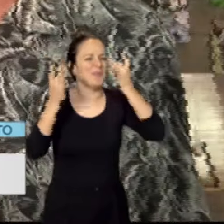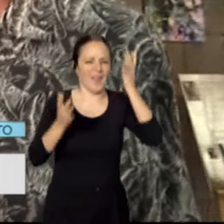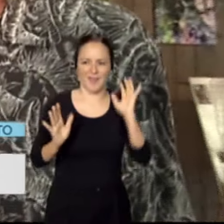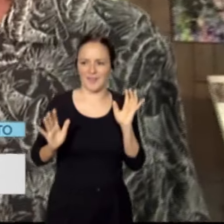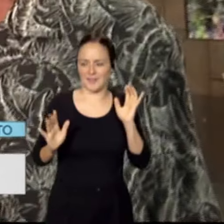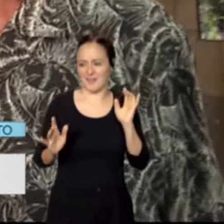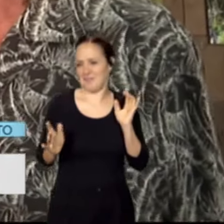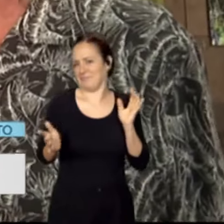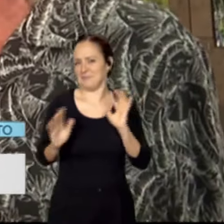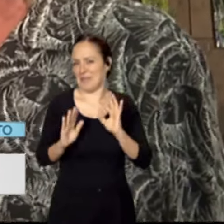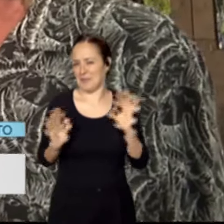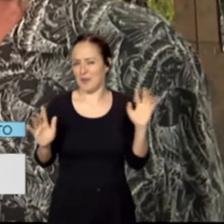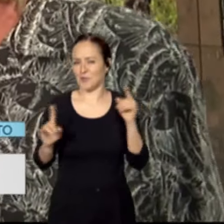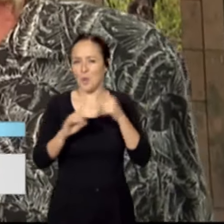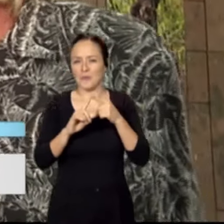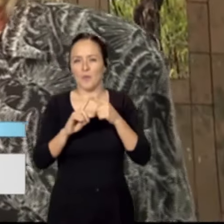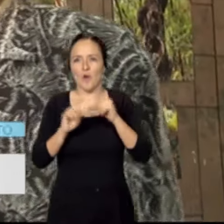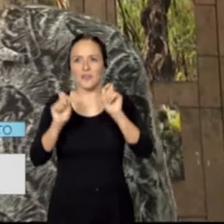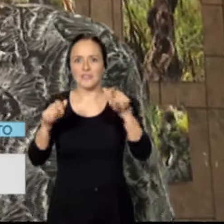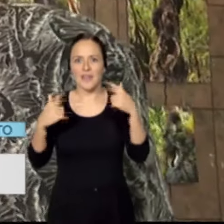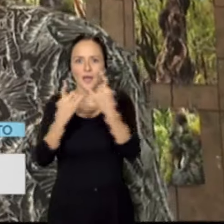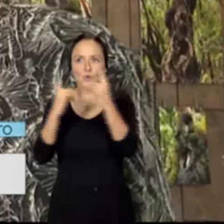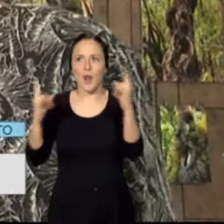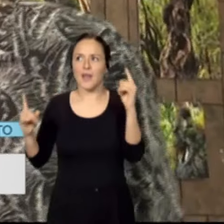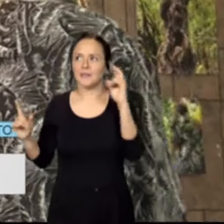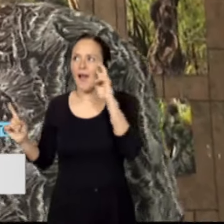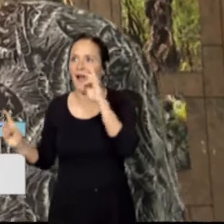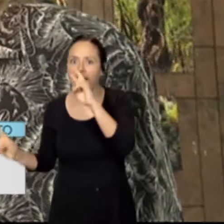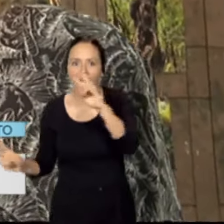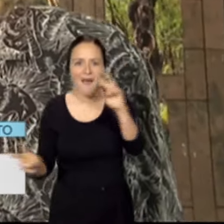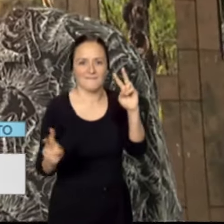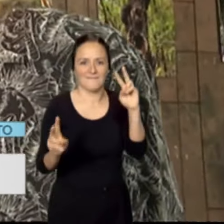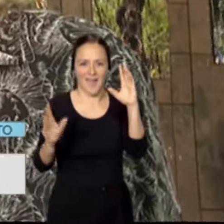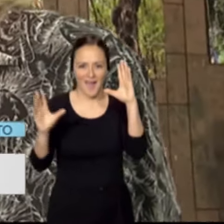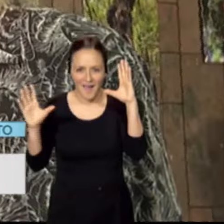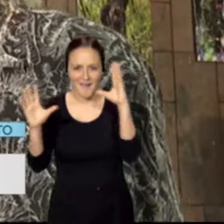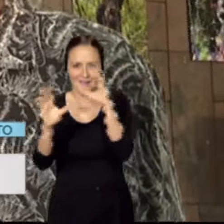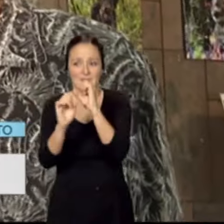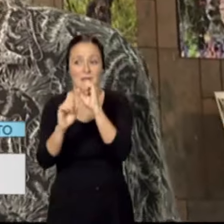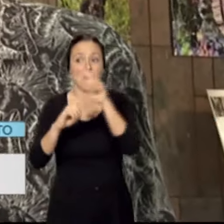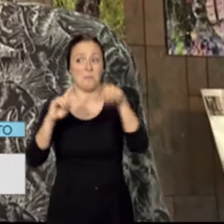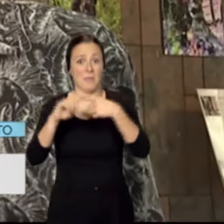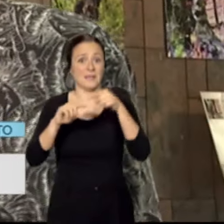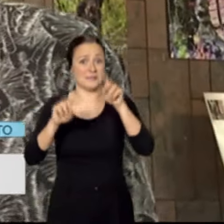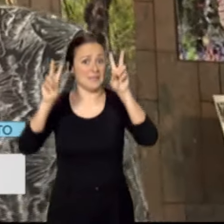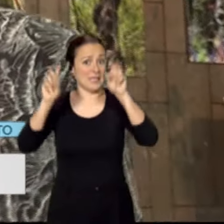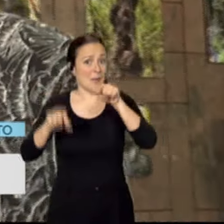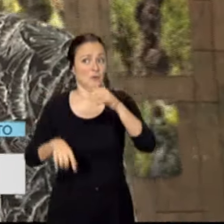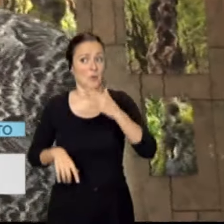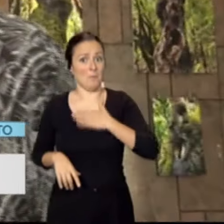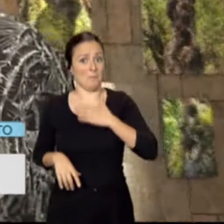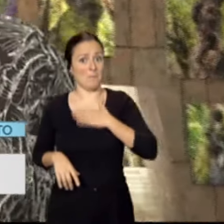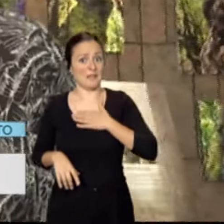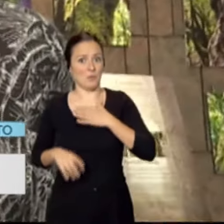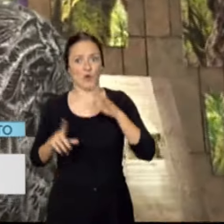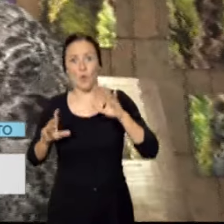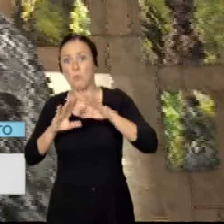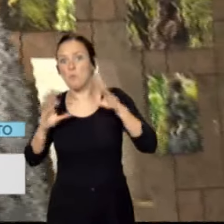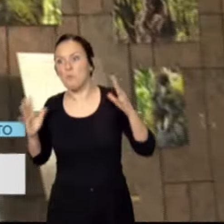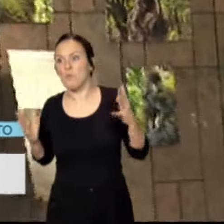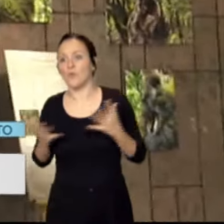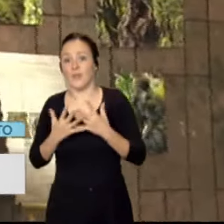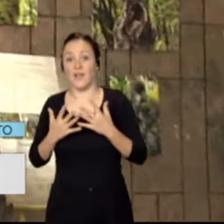atención a la naturaleza y sobre todo a este tema que es un patrimonio mundial y garon es